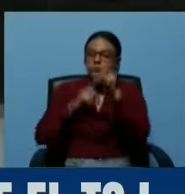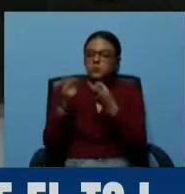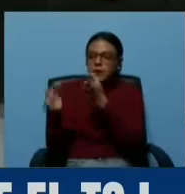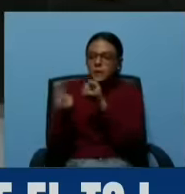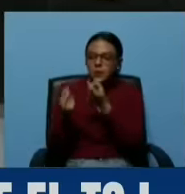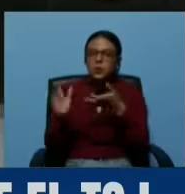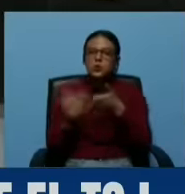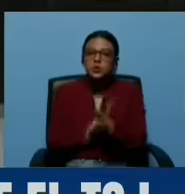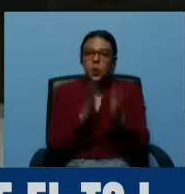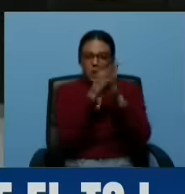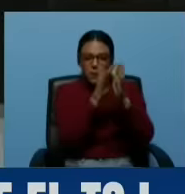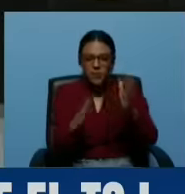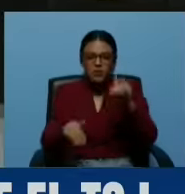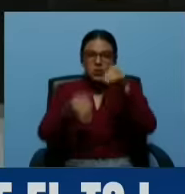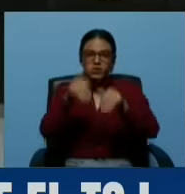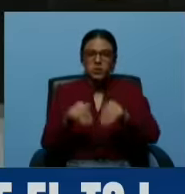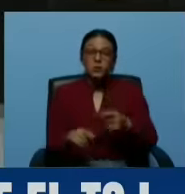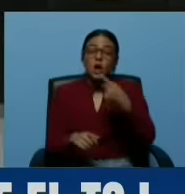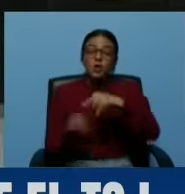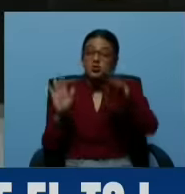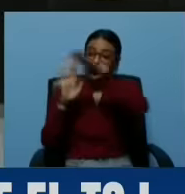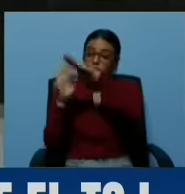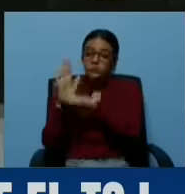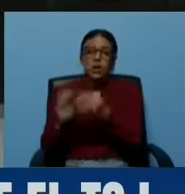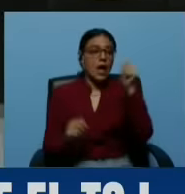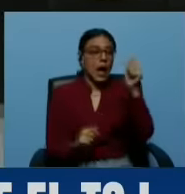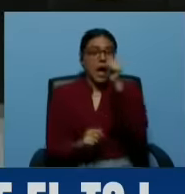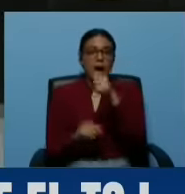tribunal. Expediente número